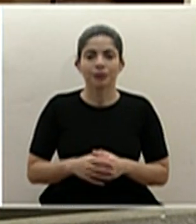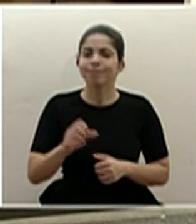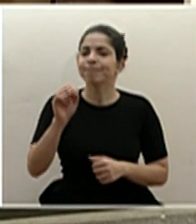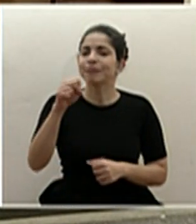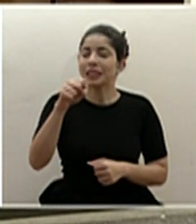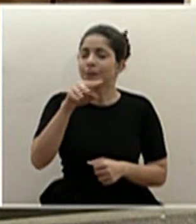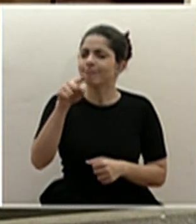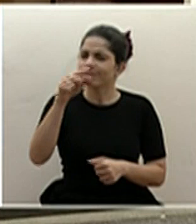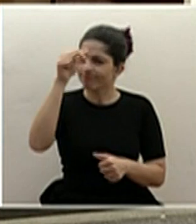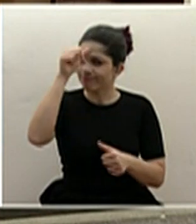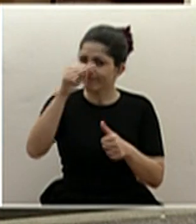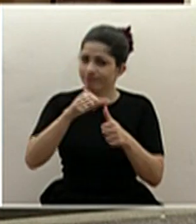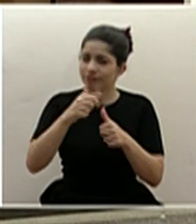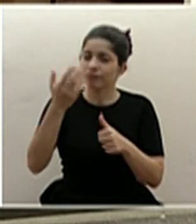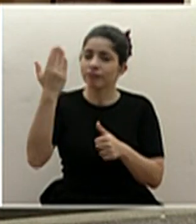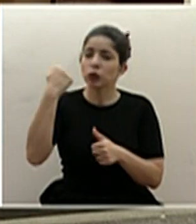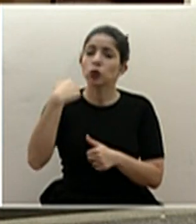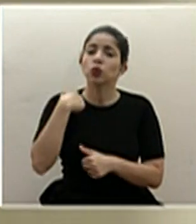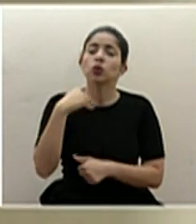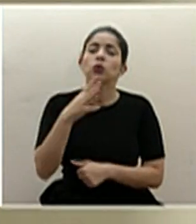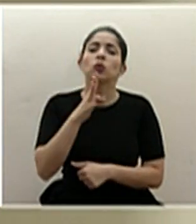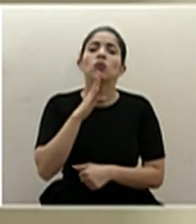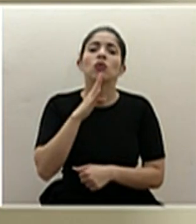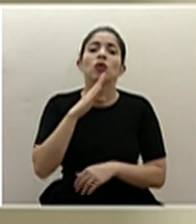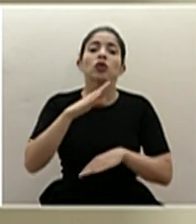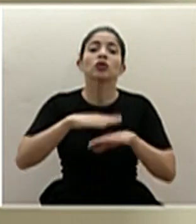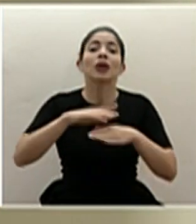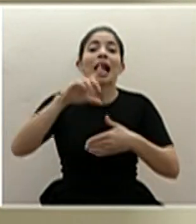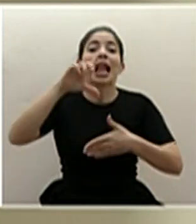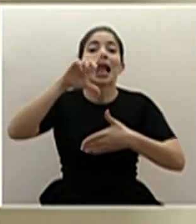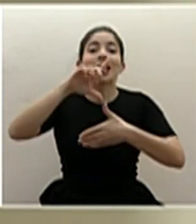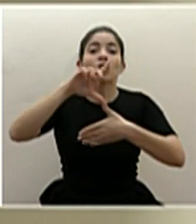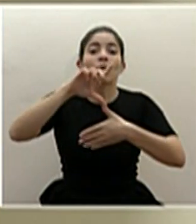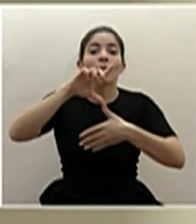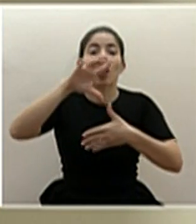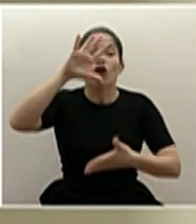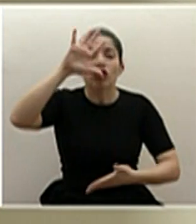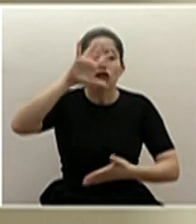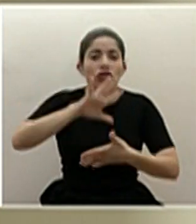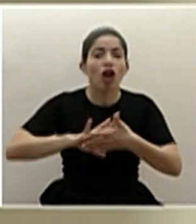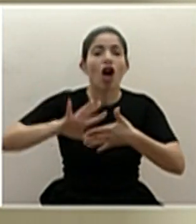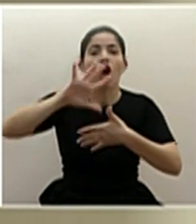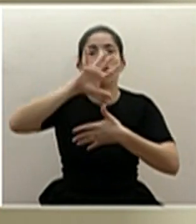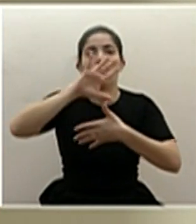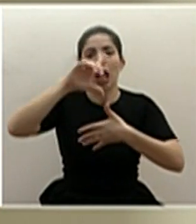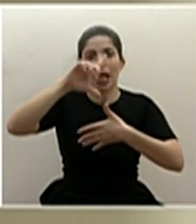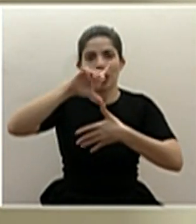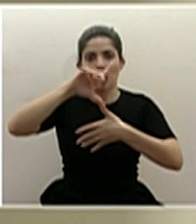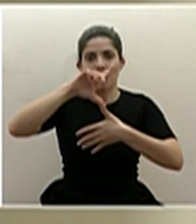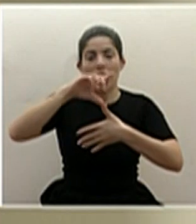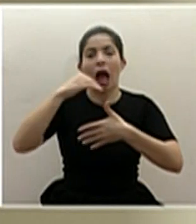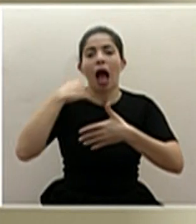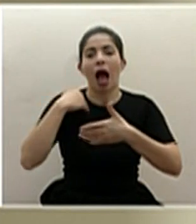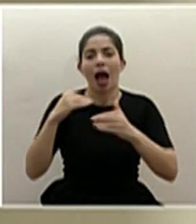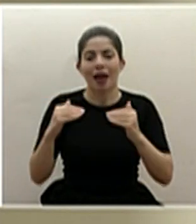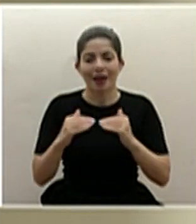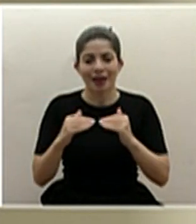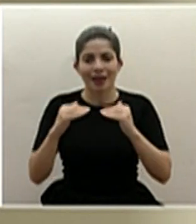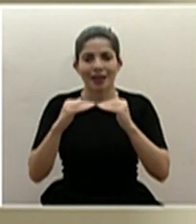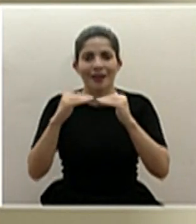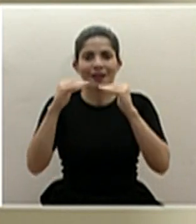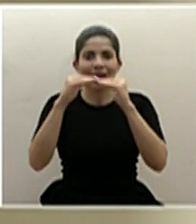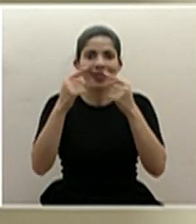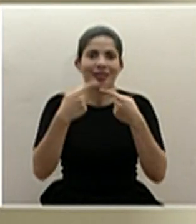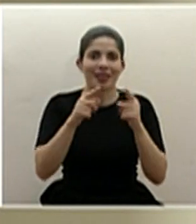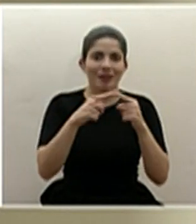Sí, recordemos que yo hablé de Latinoamérica como un todo y que obviamente pues hay diferentes niveles de